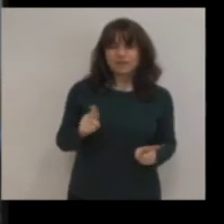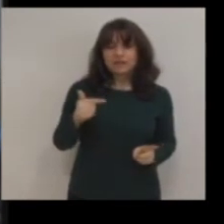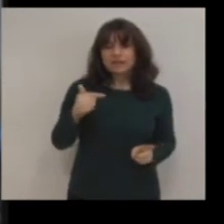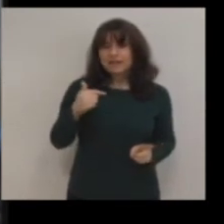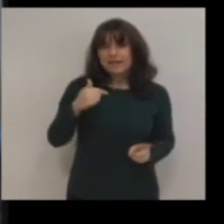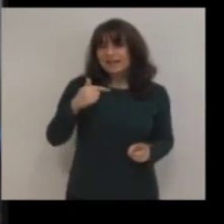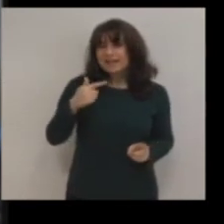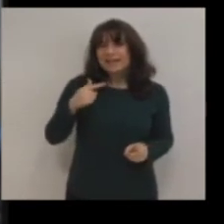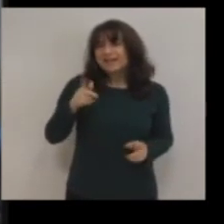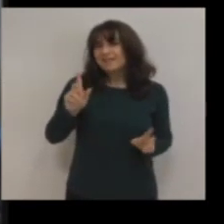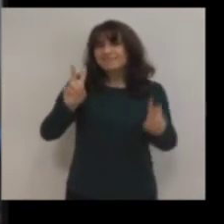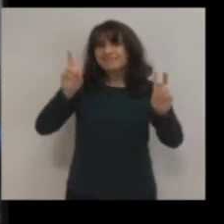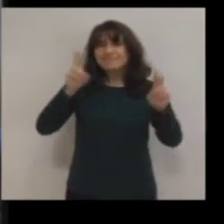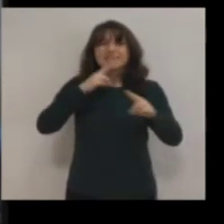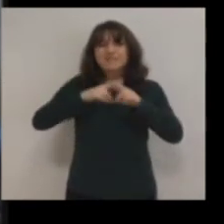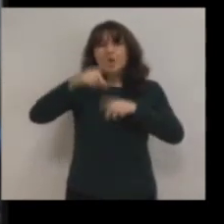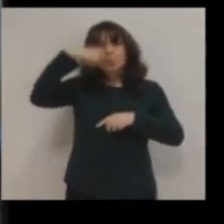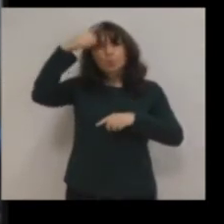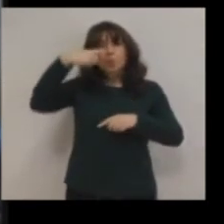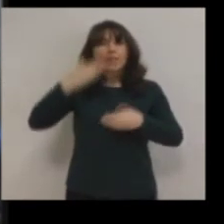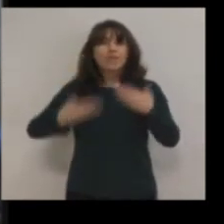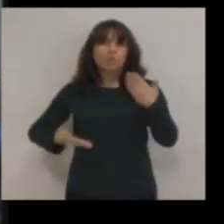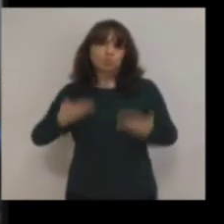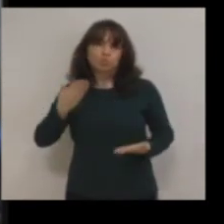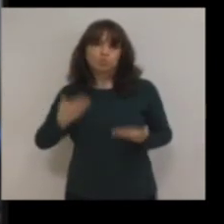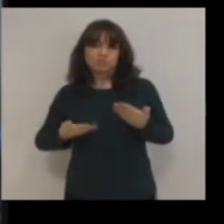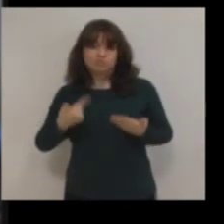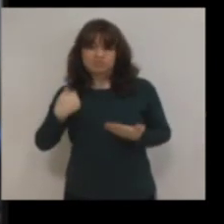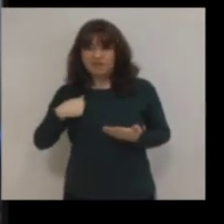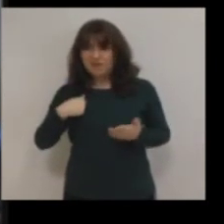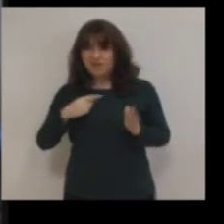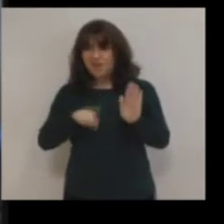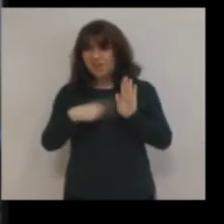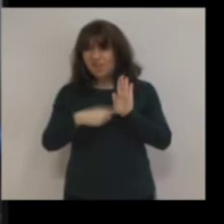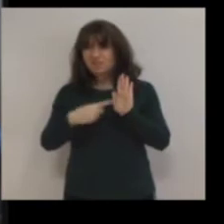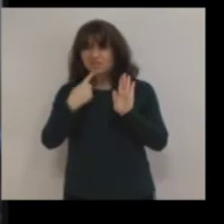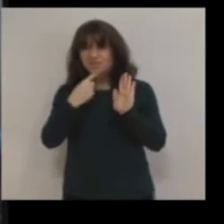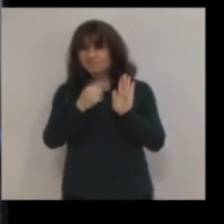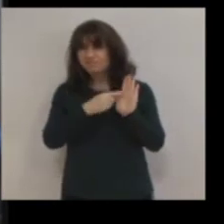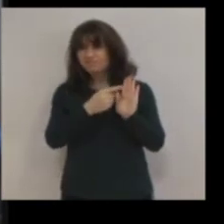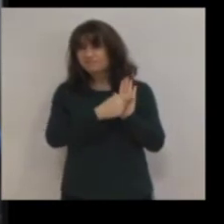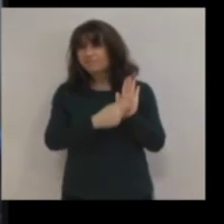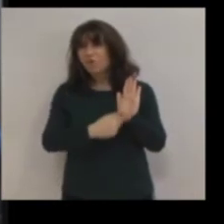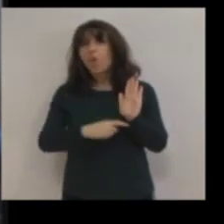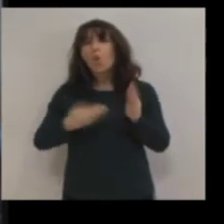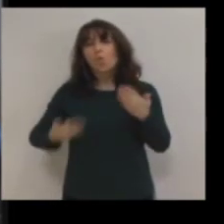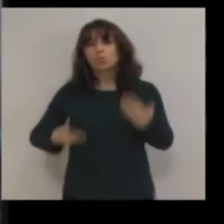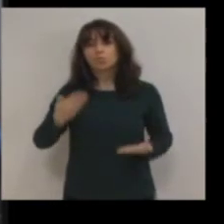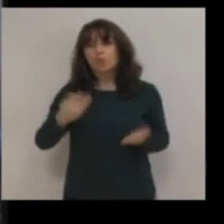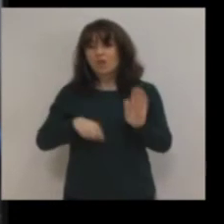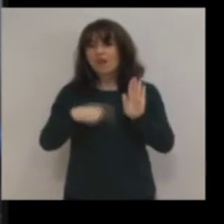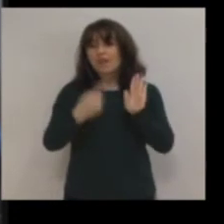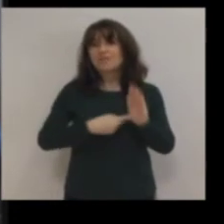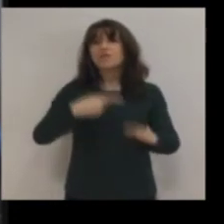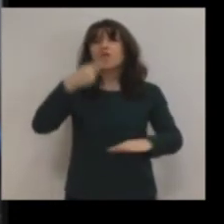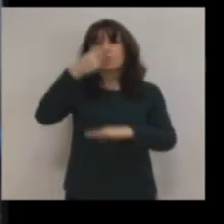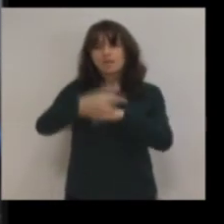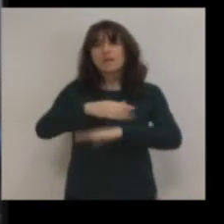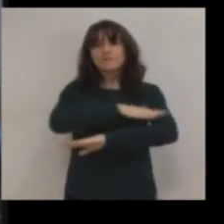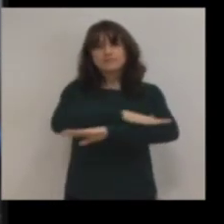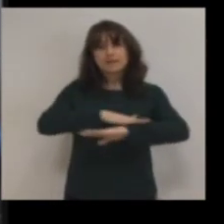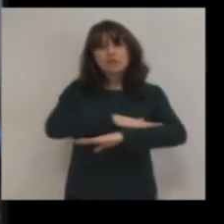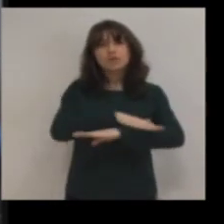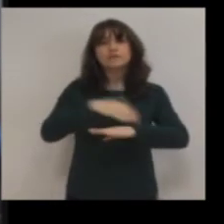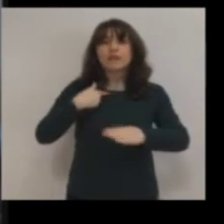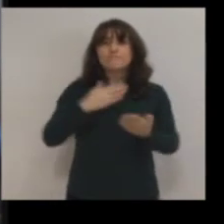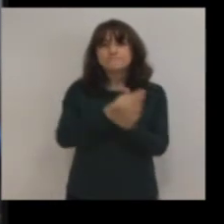La cultura de lo justo. Si es que lo justo ya está dicho en las leyes muchas veces. Las leyes obligan a las administraciones a tener una serie